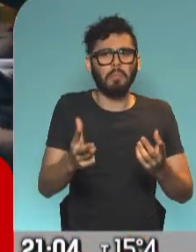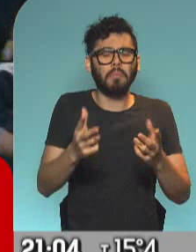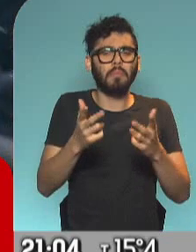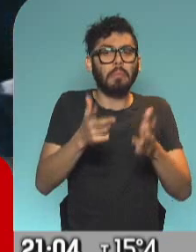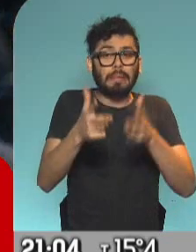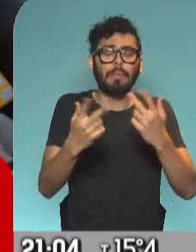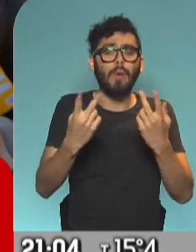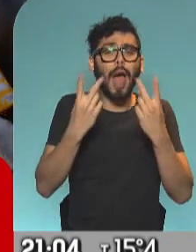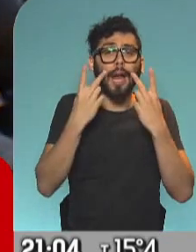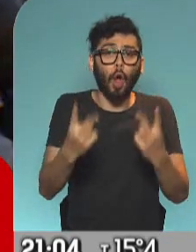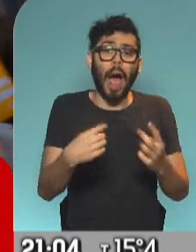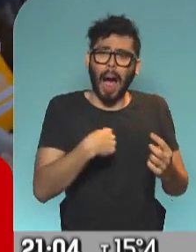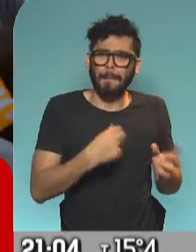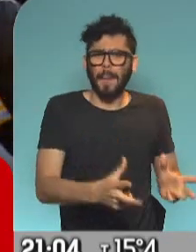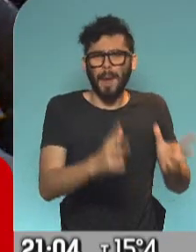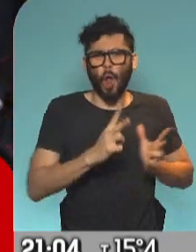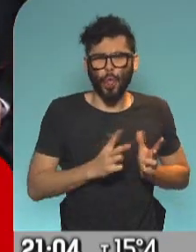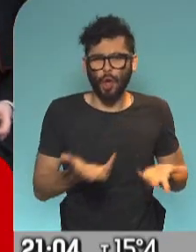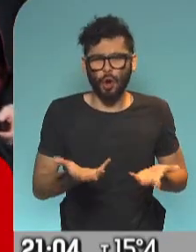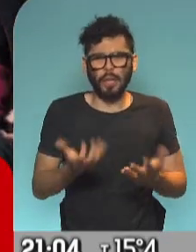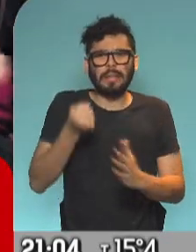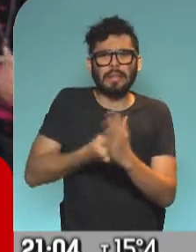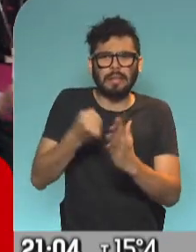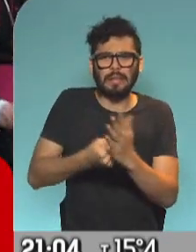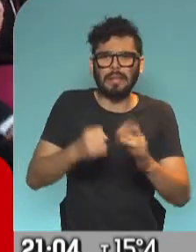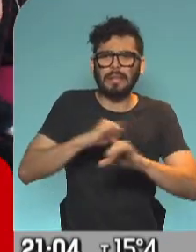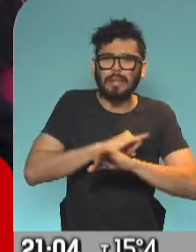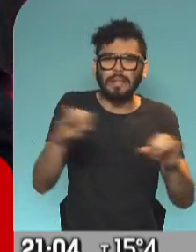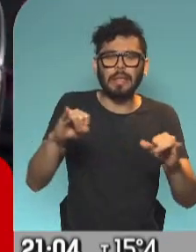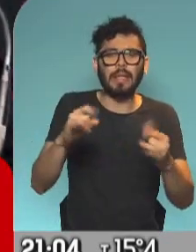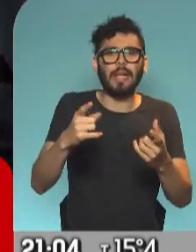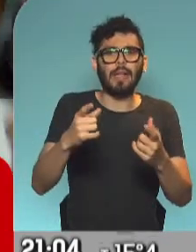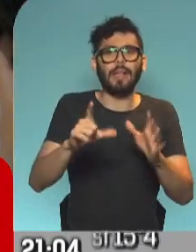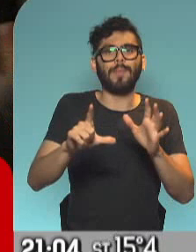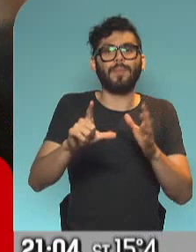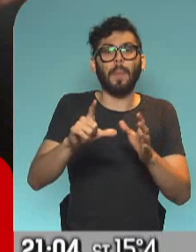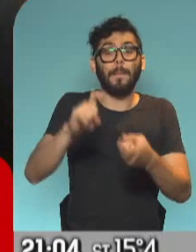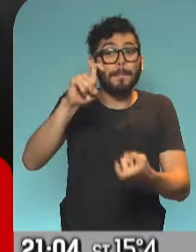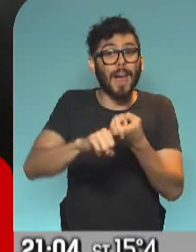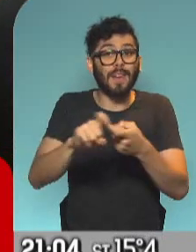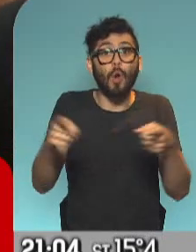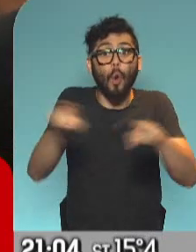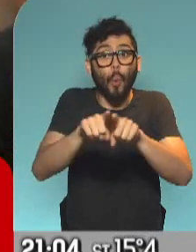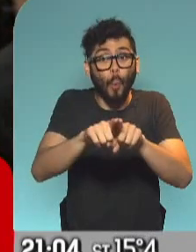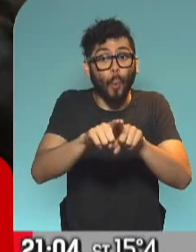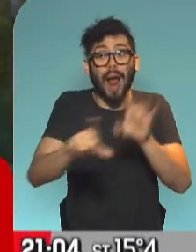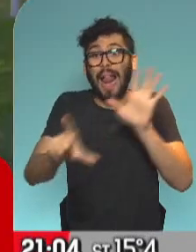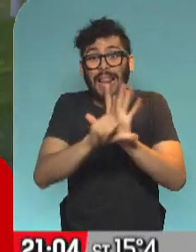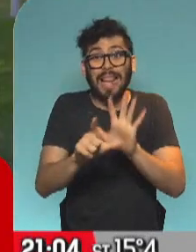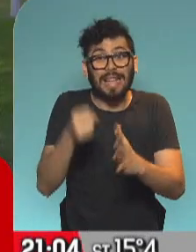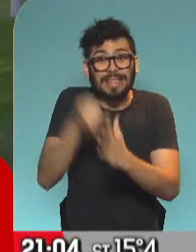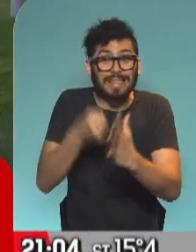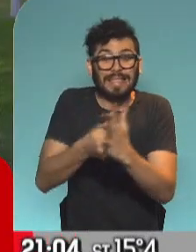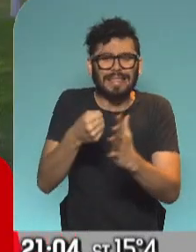años me lo dijo a mí en plena campaña por la ley de matrimonio igualitario, pero era una posición tomada